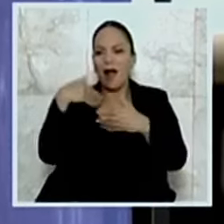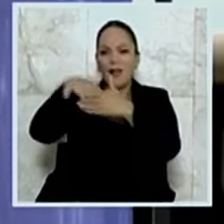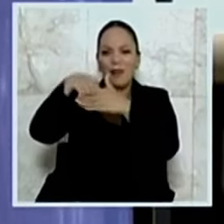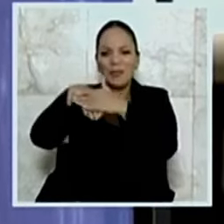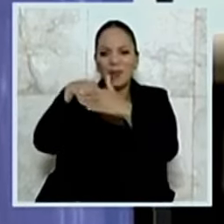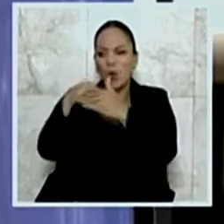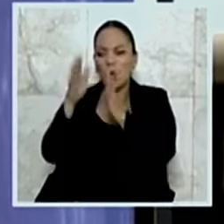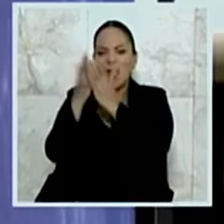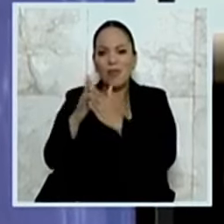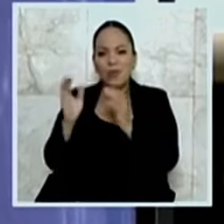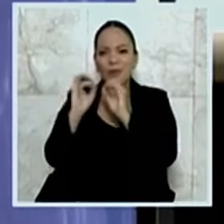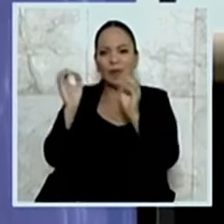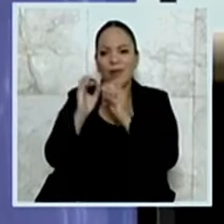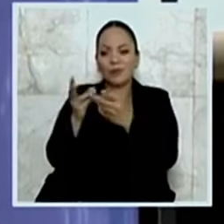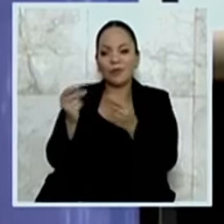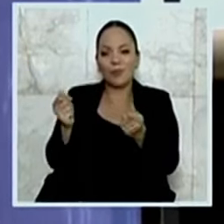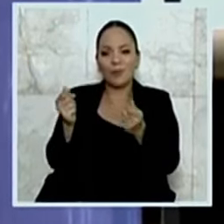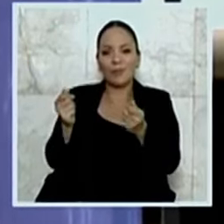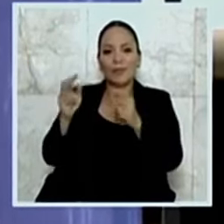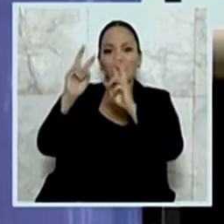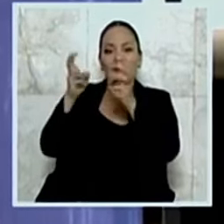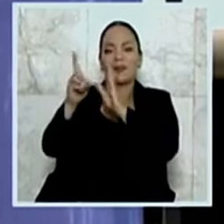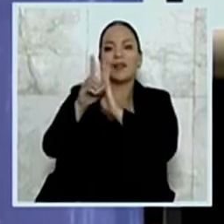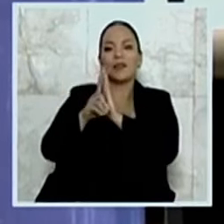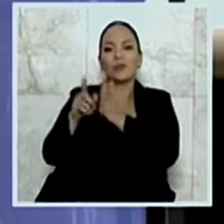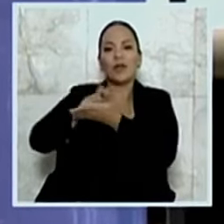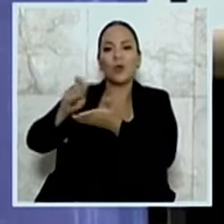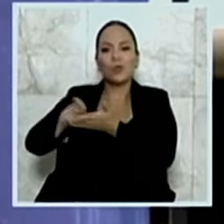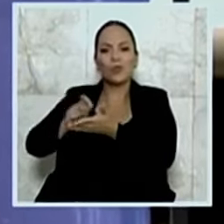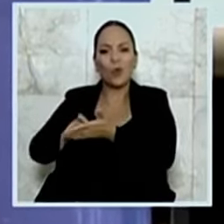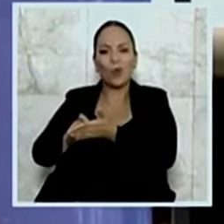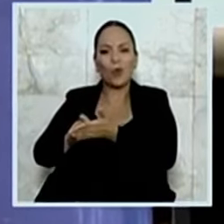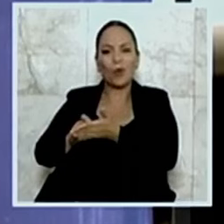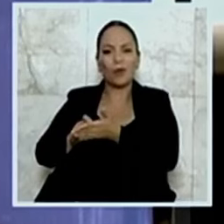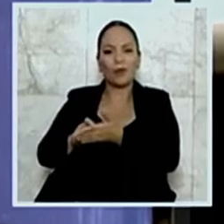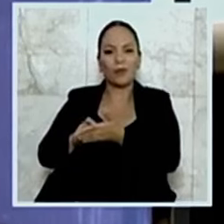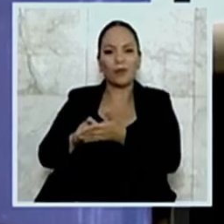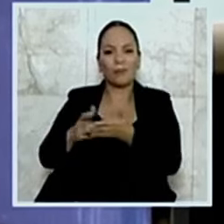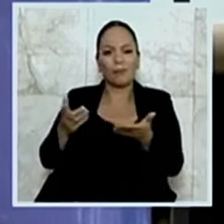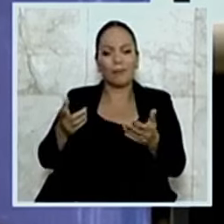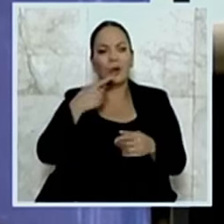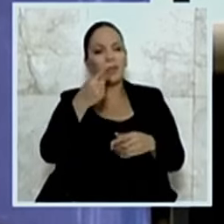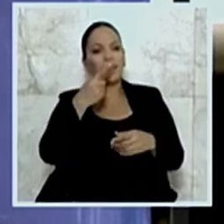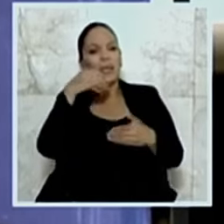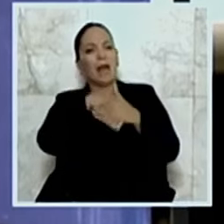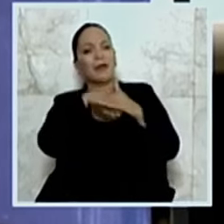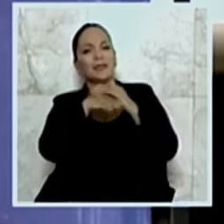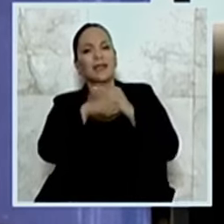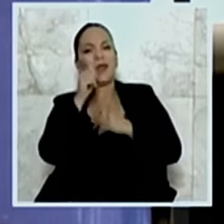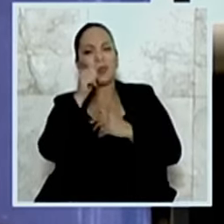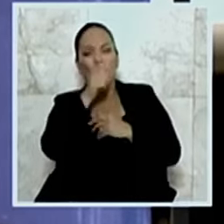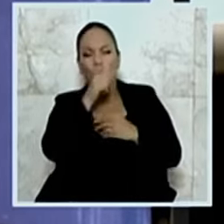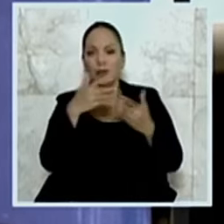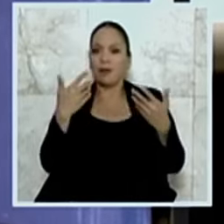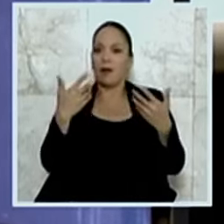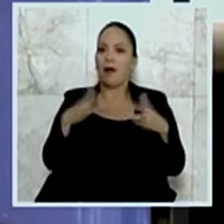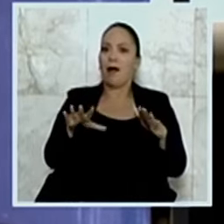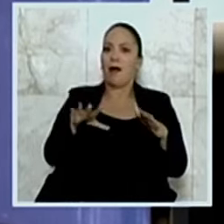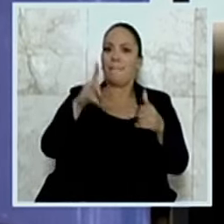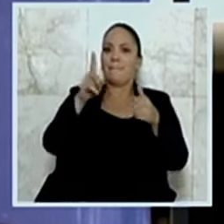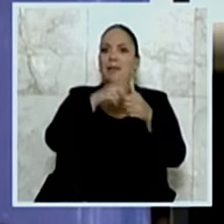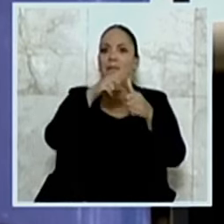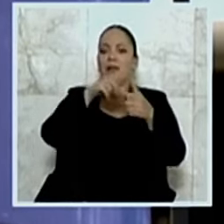una librería, Así la es. librería Lehmann, y entonces alguien lo acusó de que tenía almacenados sin